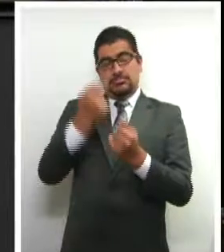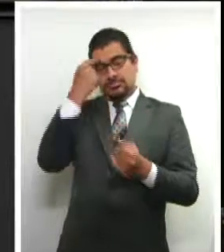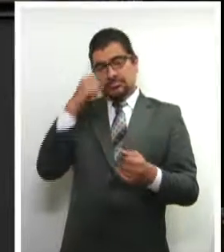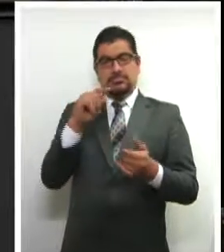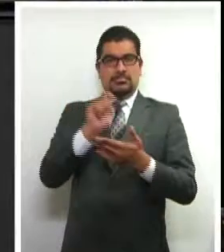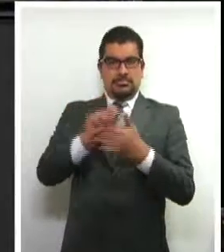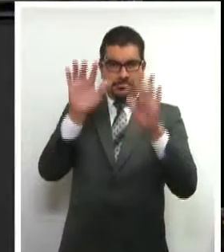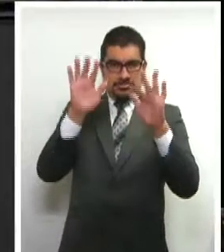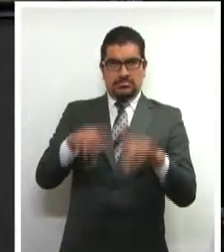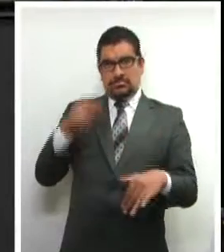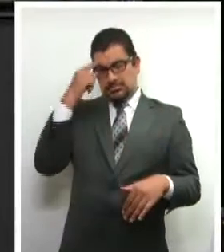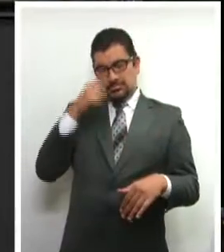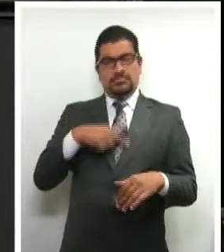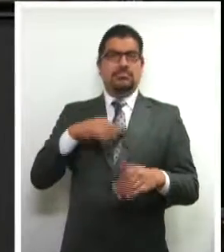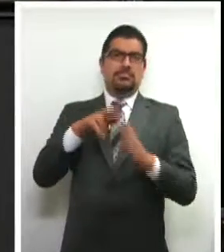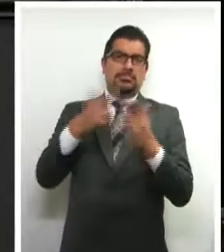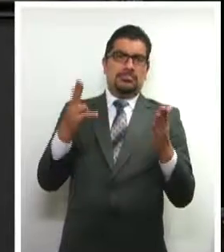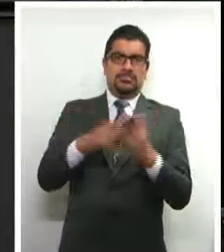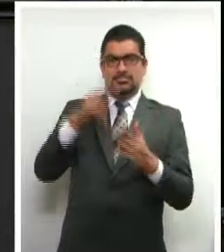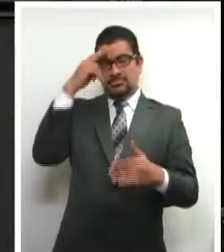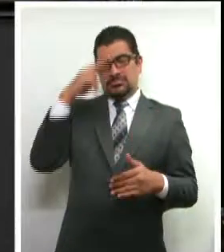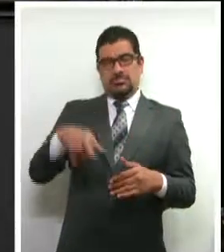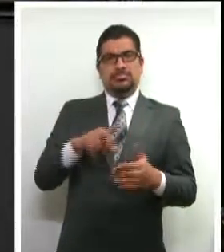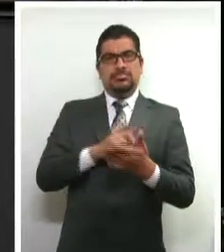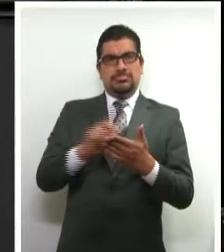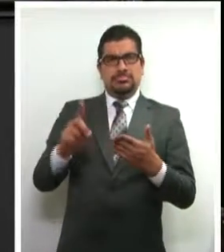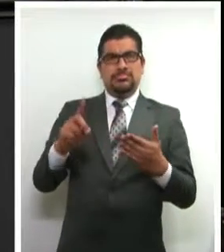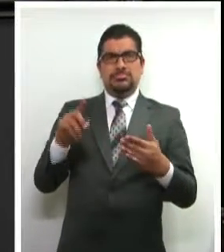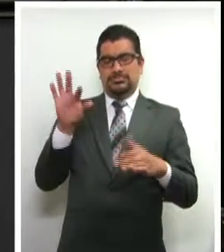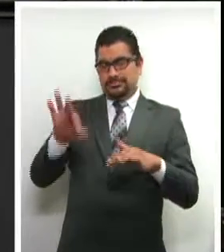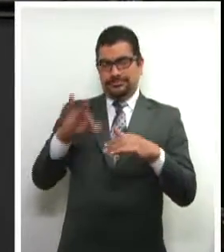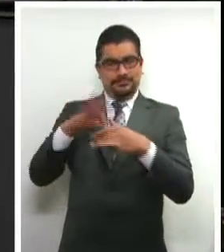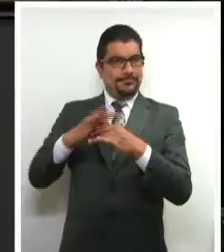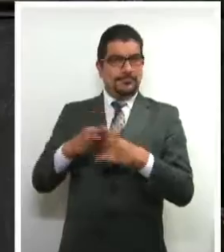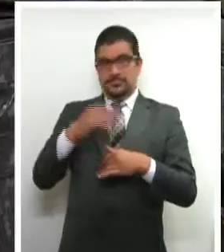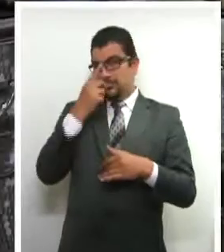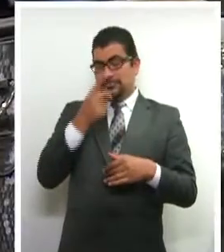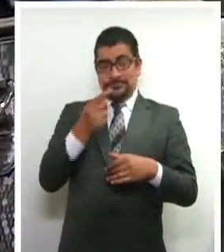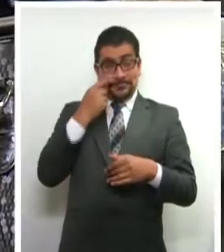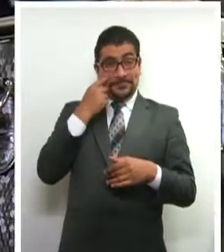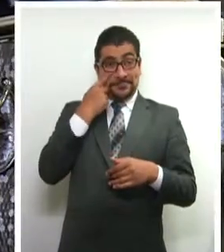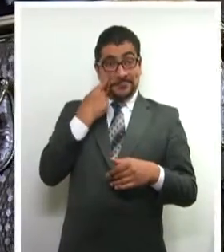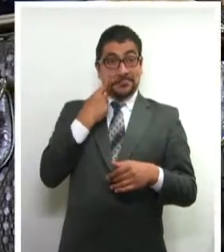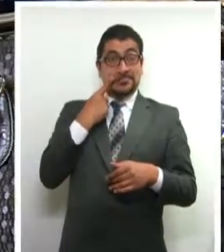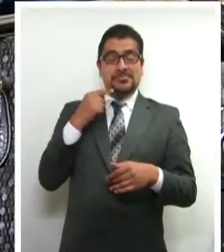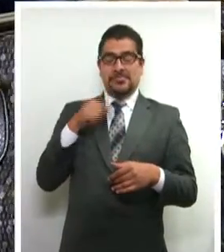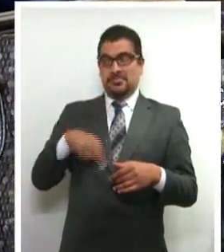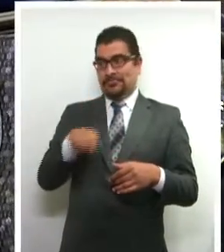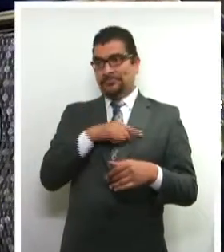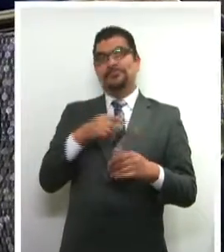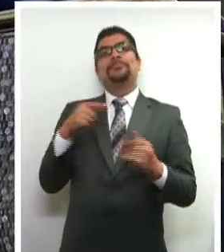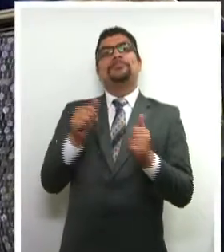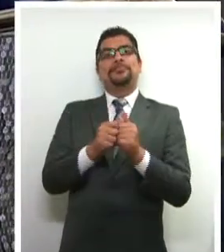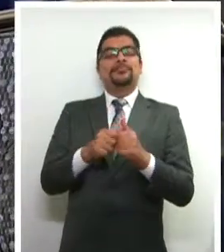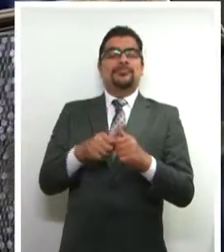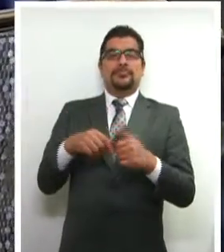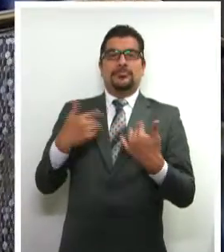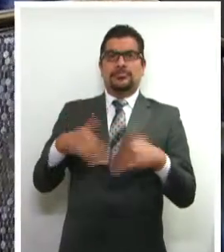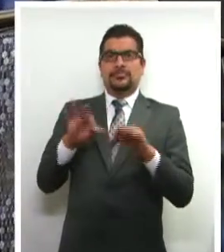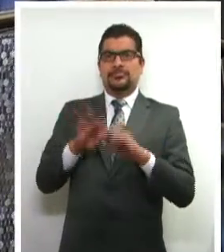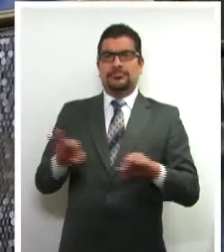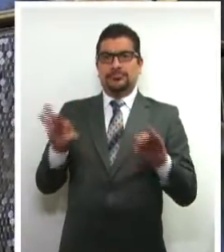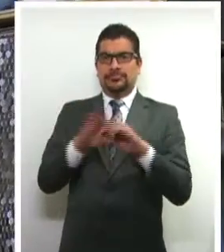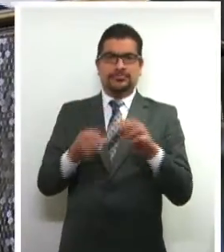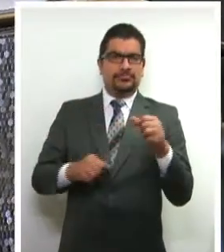escrito para el primer número de la Revista Mexicana de Derecho Electoral, sostiene que En lo atinente al municipio como sustento de una